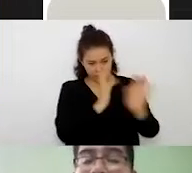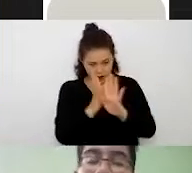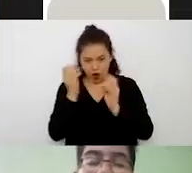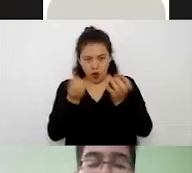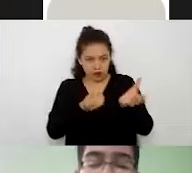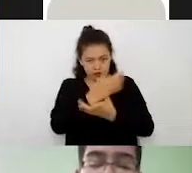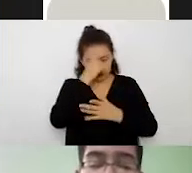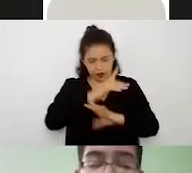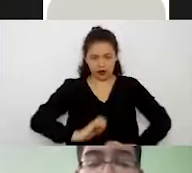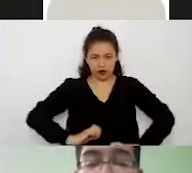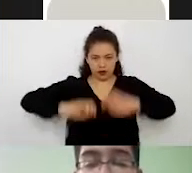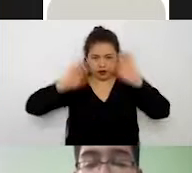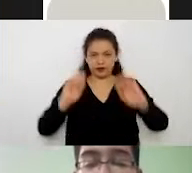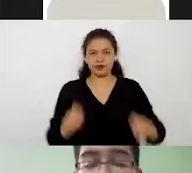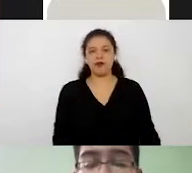precisamente eso, no sé,